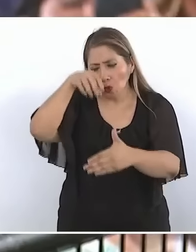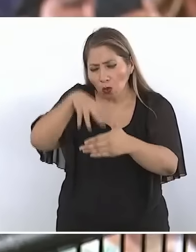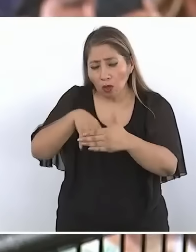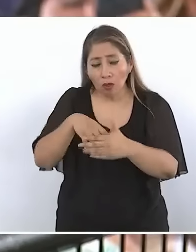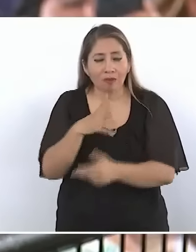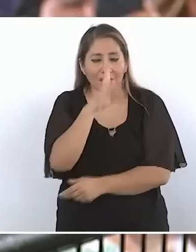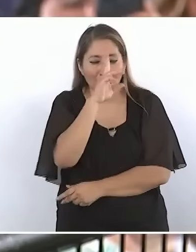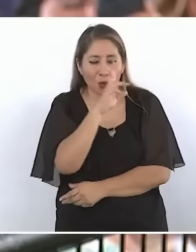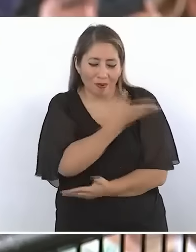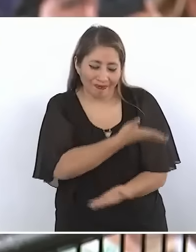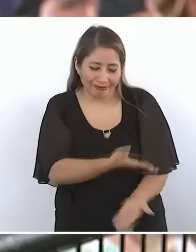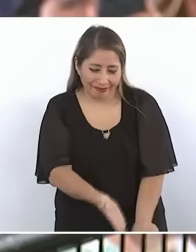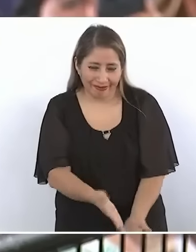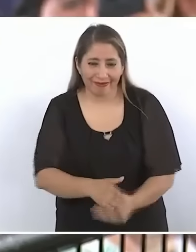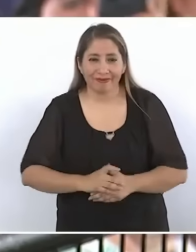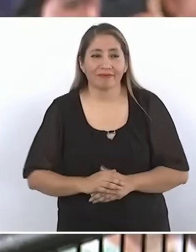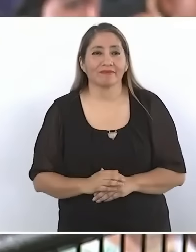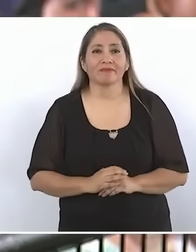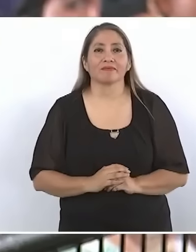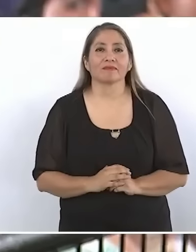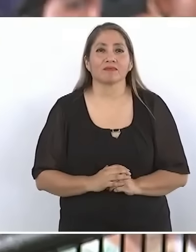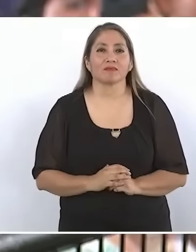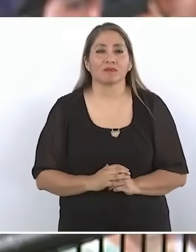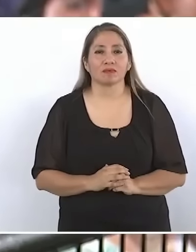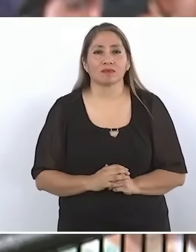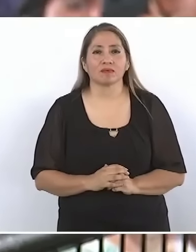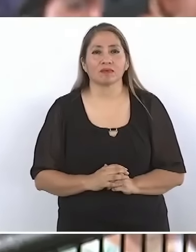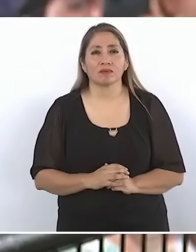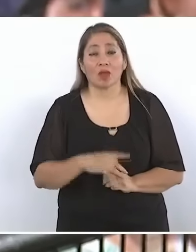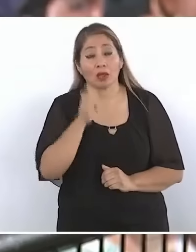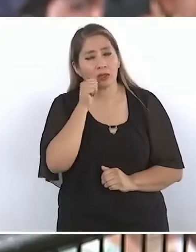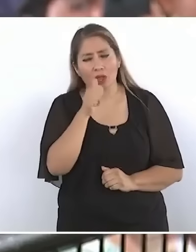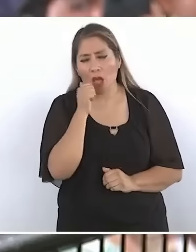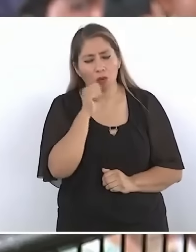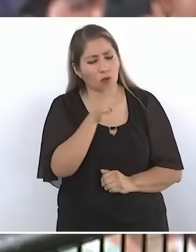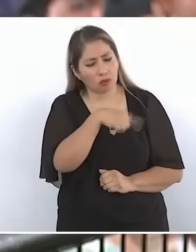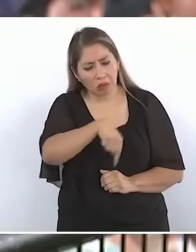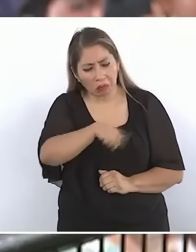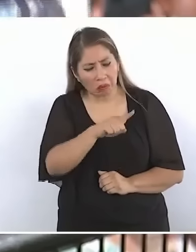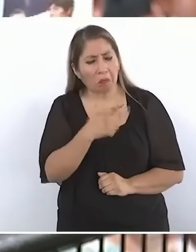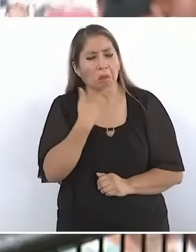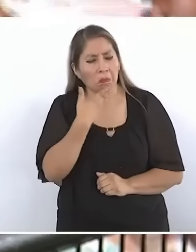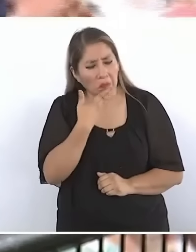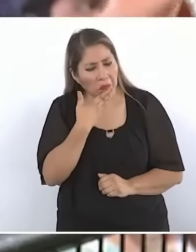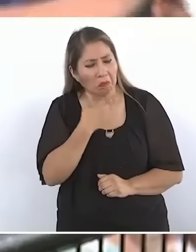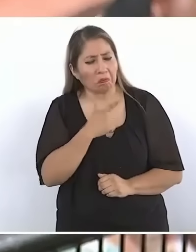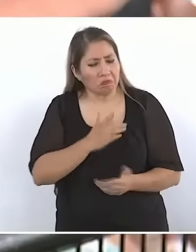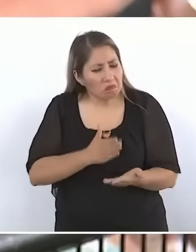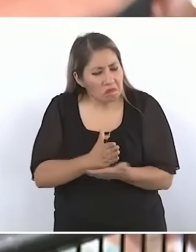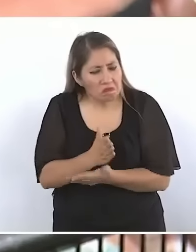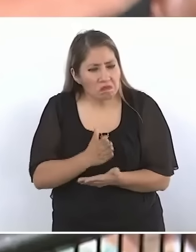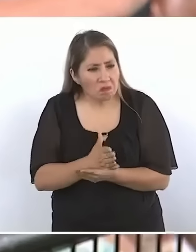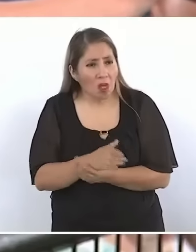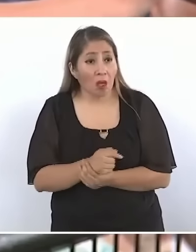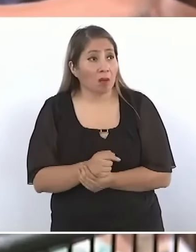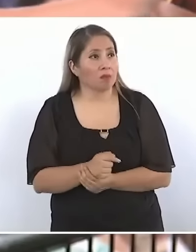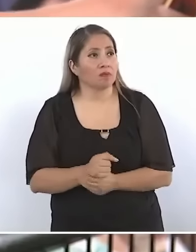aquí, con esa buena disposición que ha tenido siempre. Guardo esta